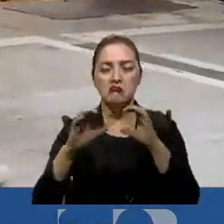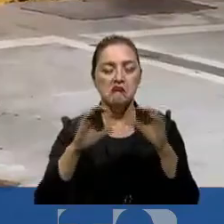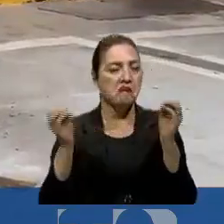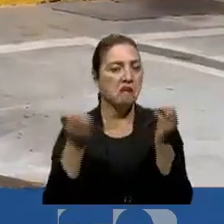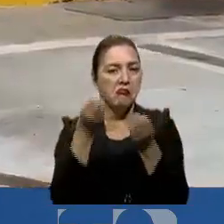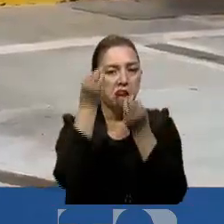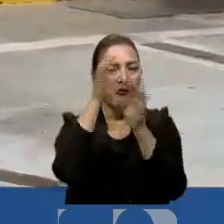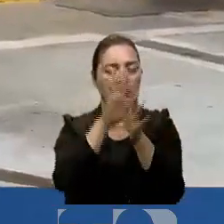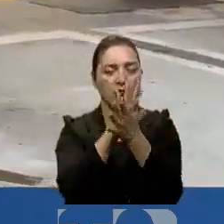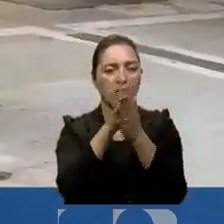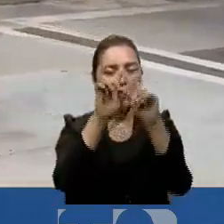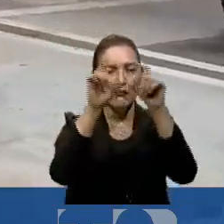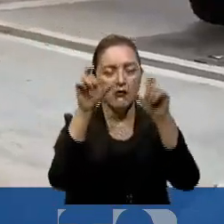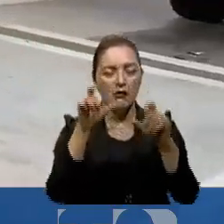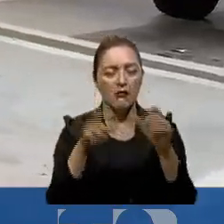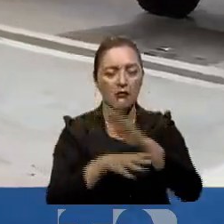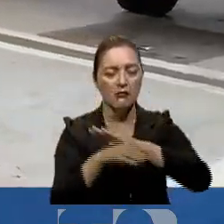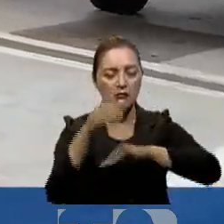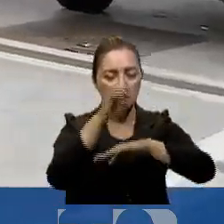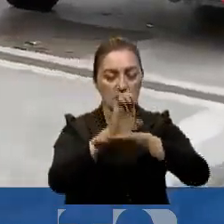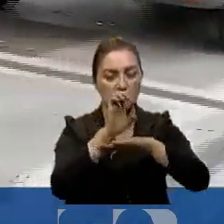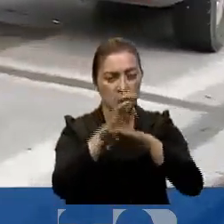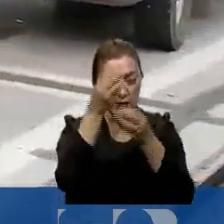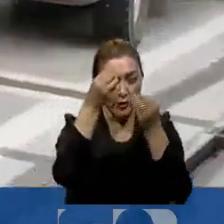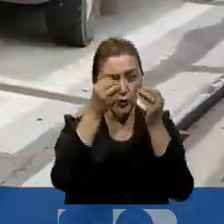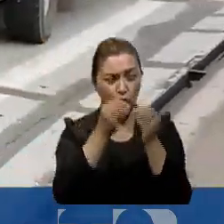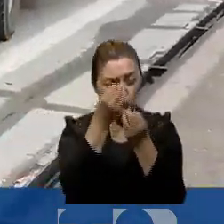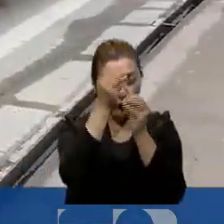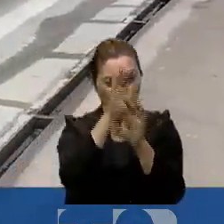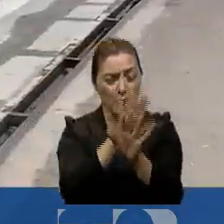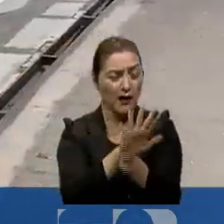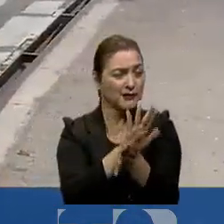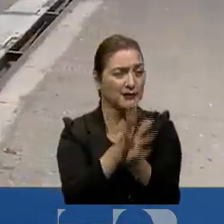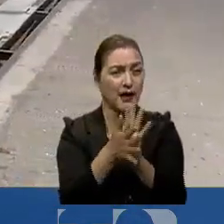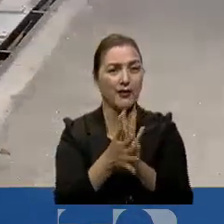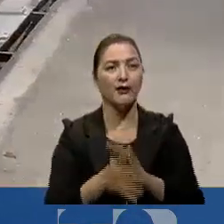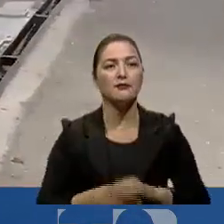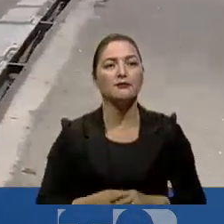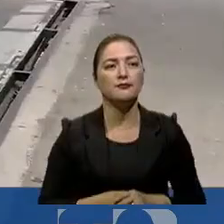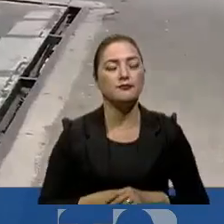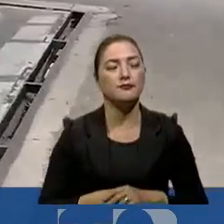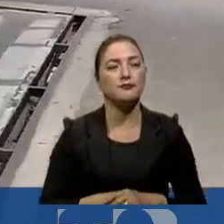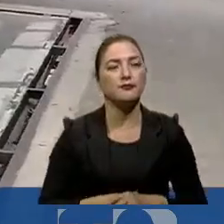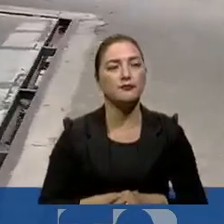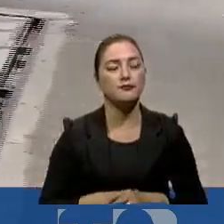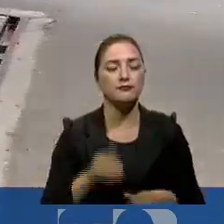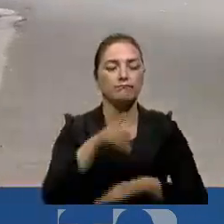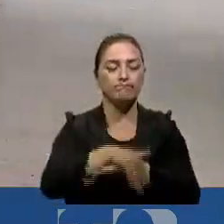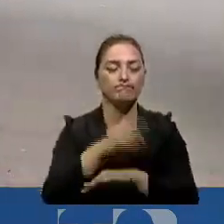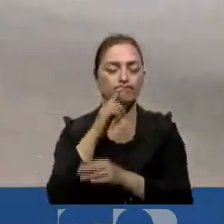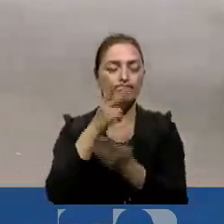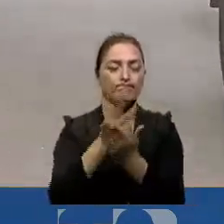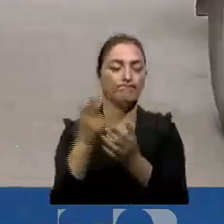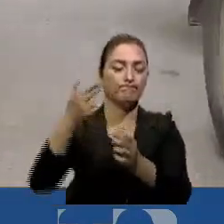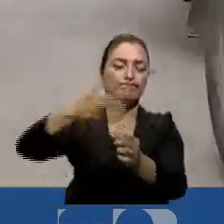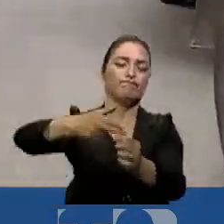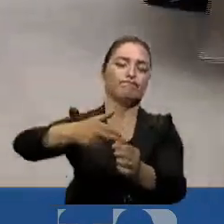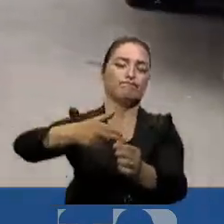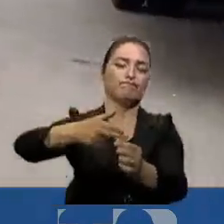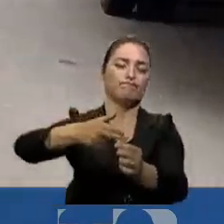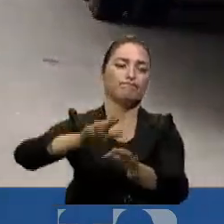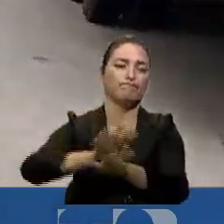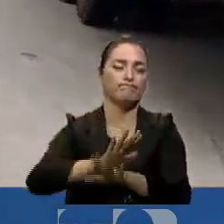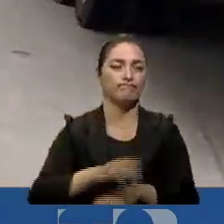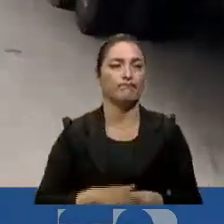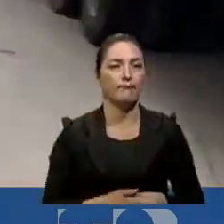Se ha manifestado de que en horas de la tarde posiblemente ya se logre abastecer a las estaciones de servicio, pero al momento